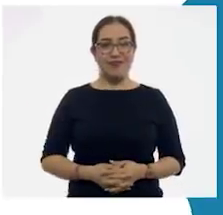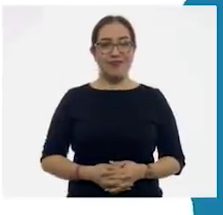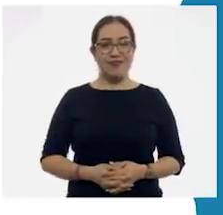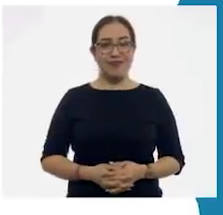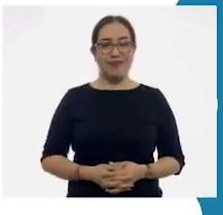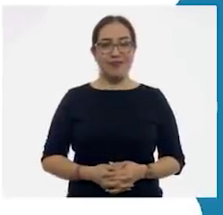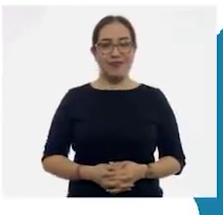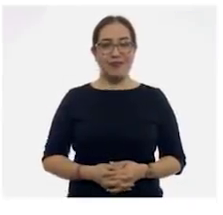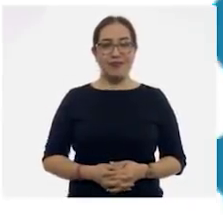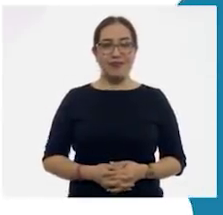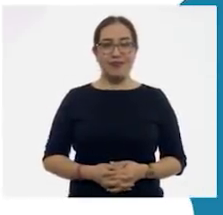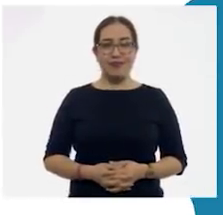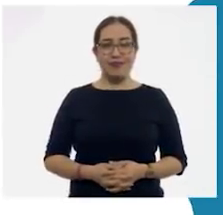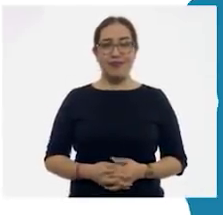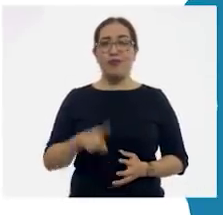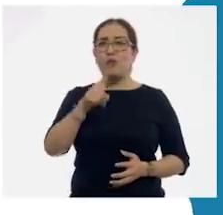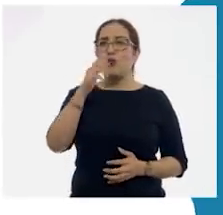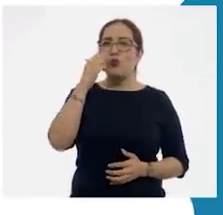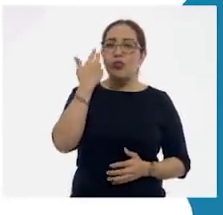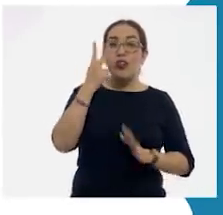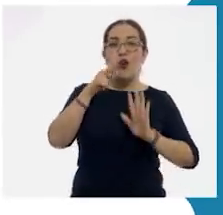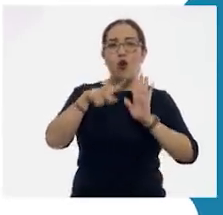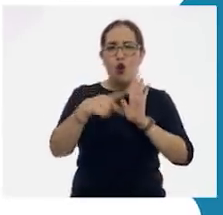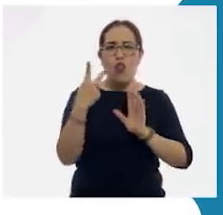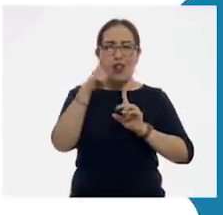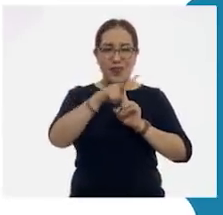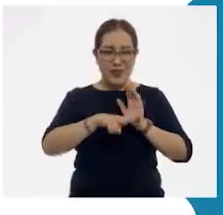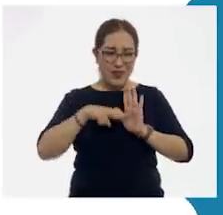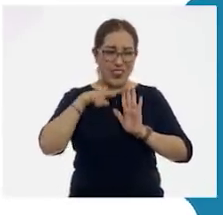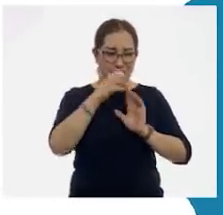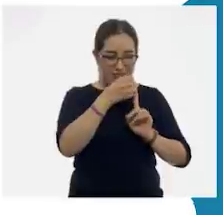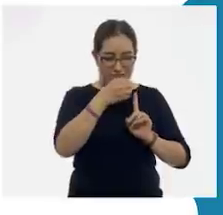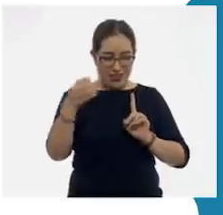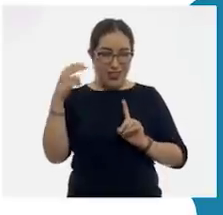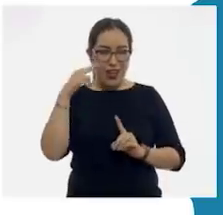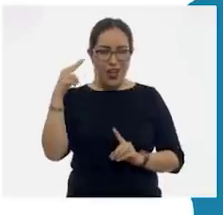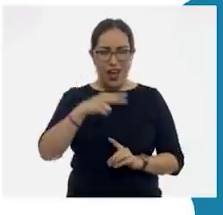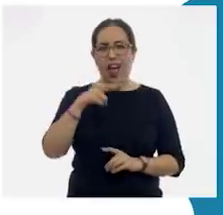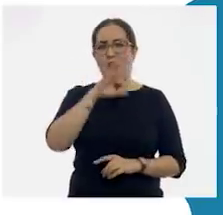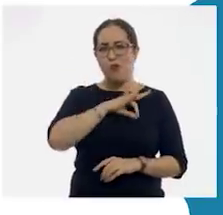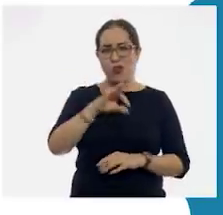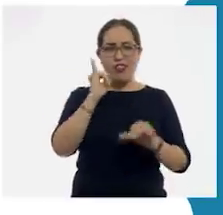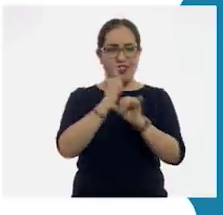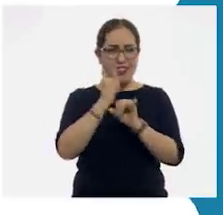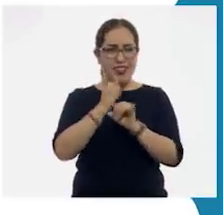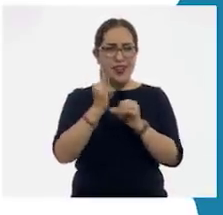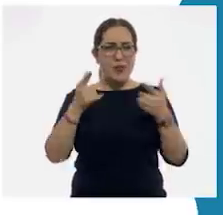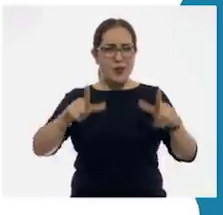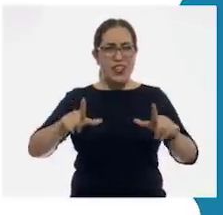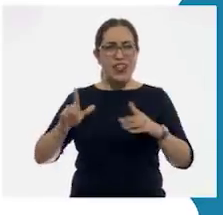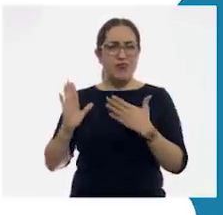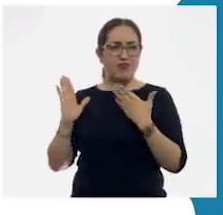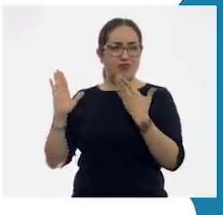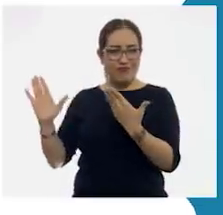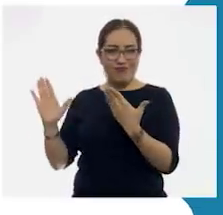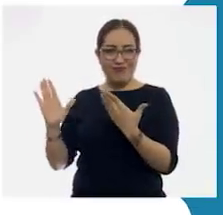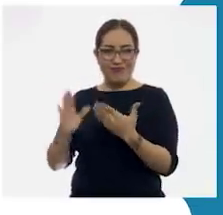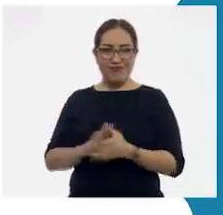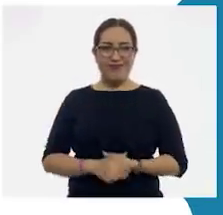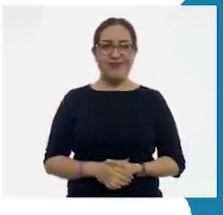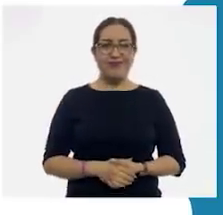conalitech.cep.gov.mx. Si quieres volver a ver los programas de Aprende en Casa 3, los puedes encontrar en la siguiente liga: